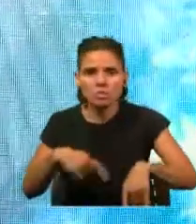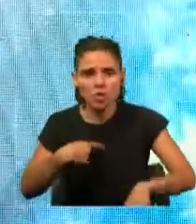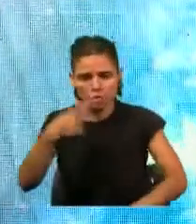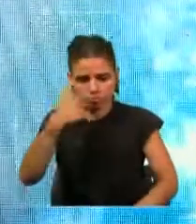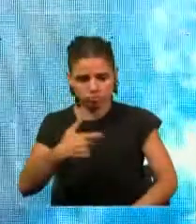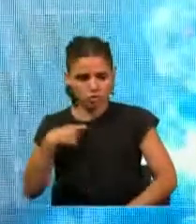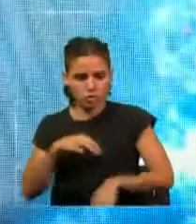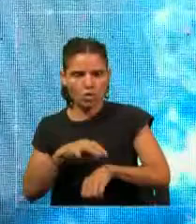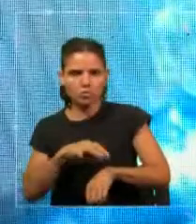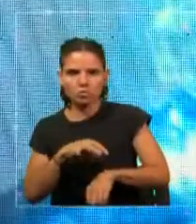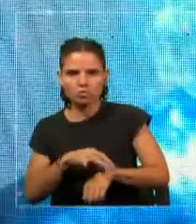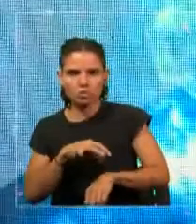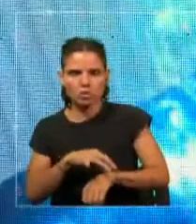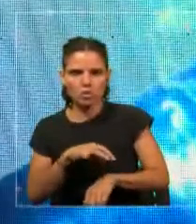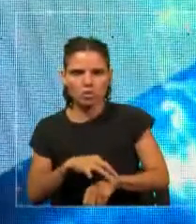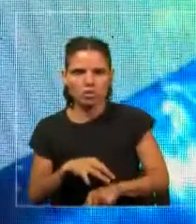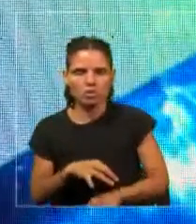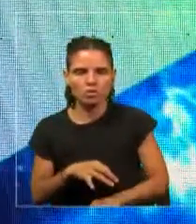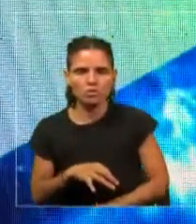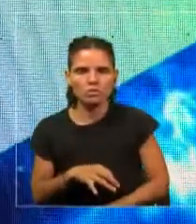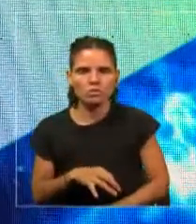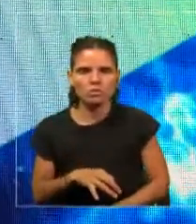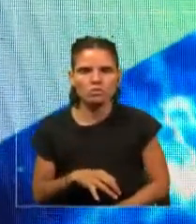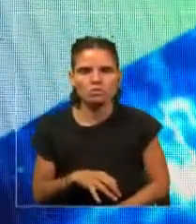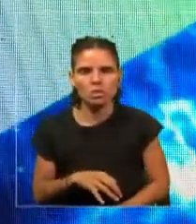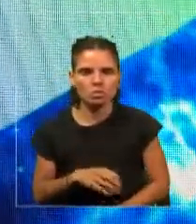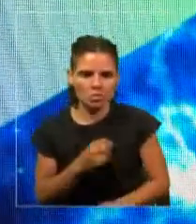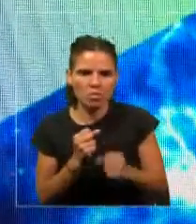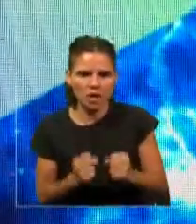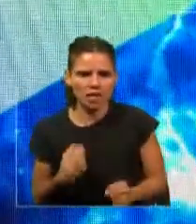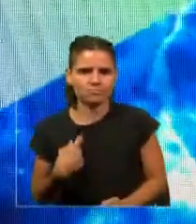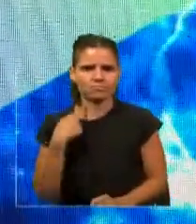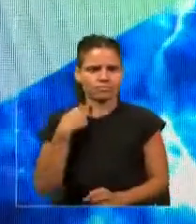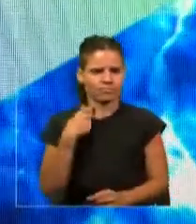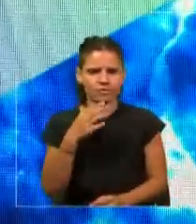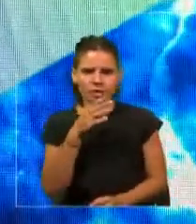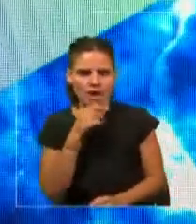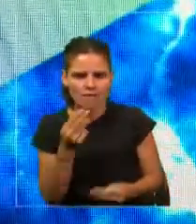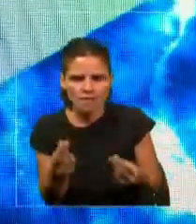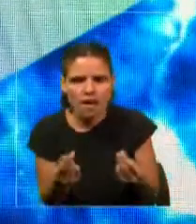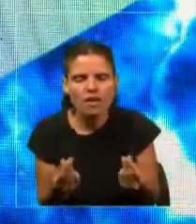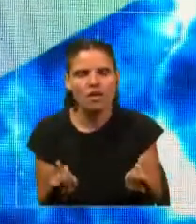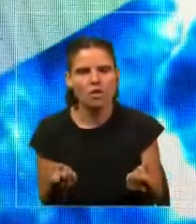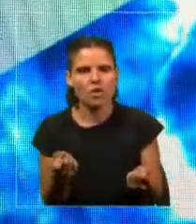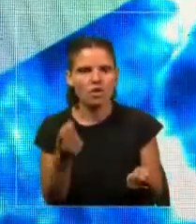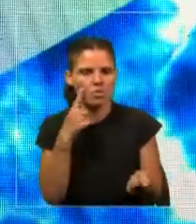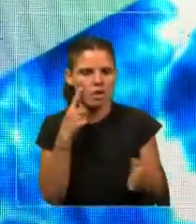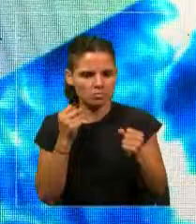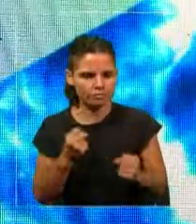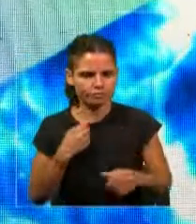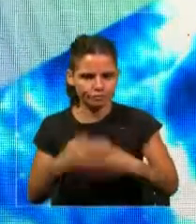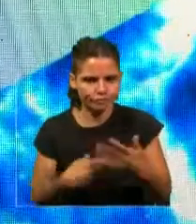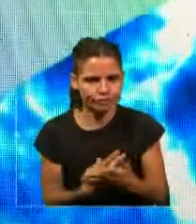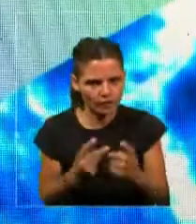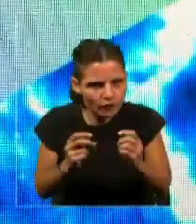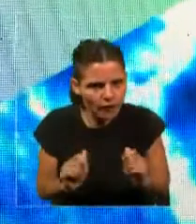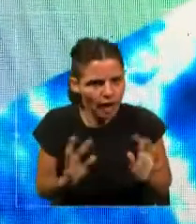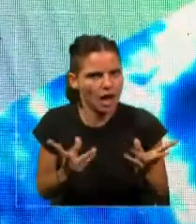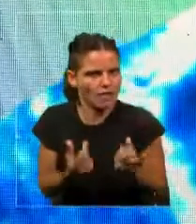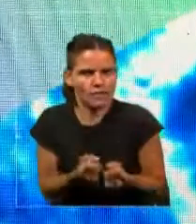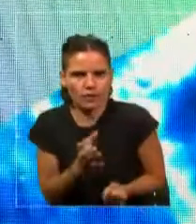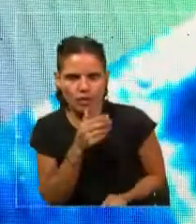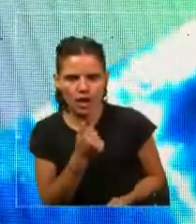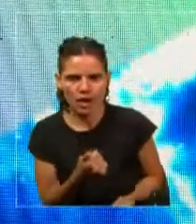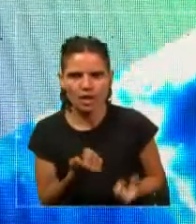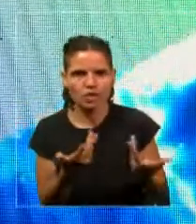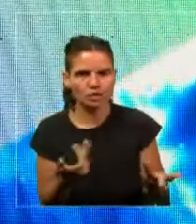finalmente fuera una persona con fallas, que sin valor en la capacidad doméstica, y entonces ahora la verdad